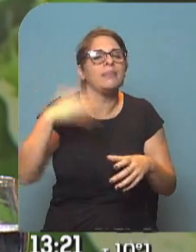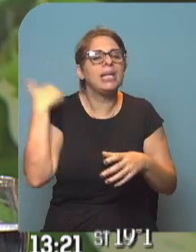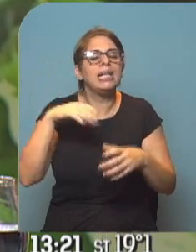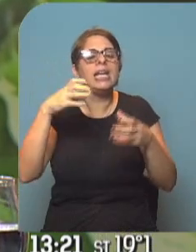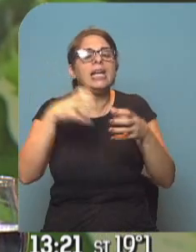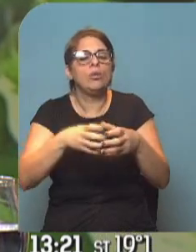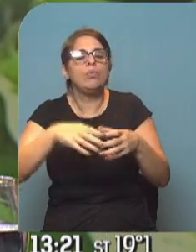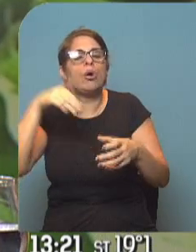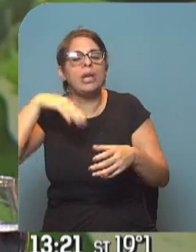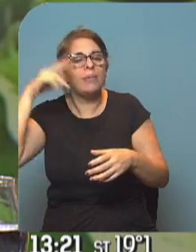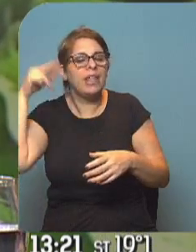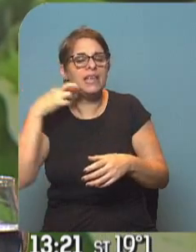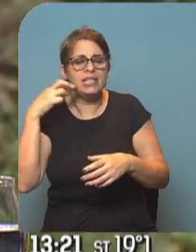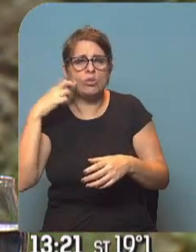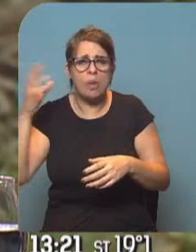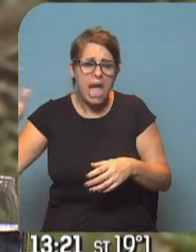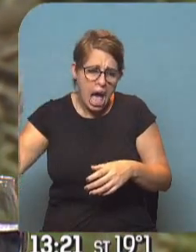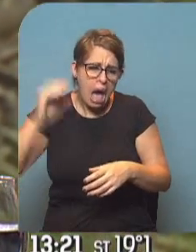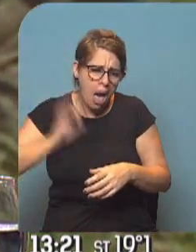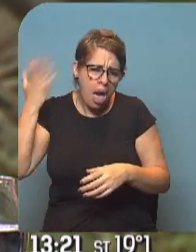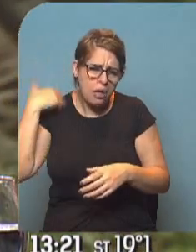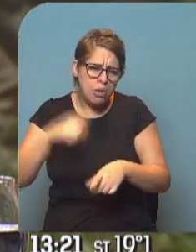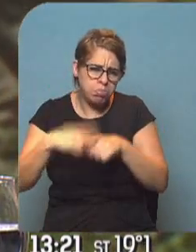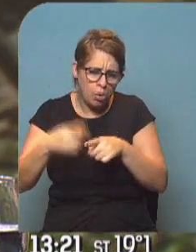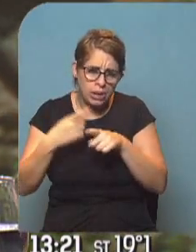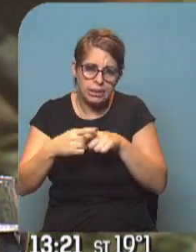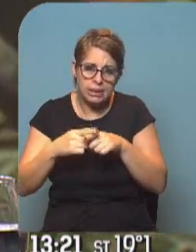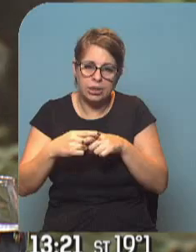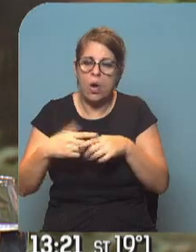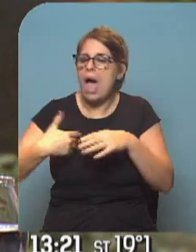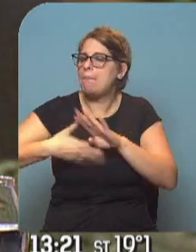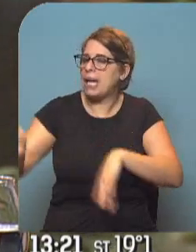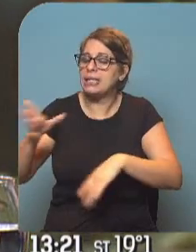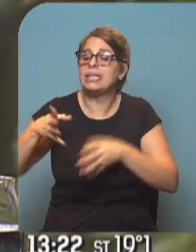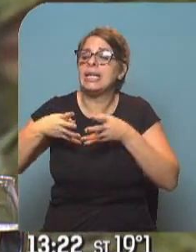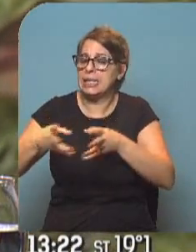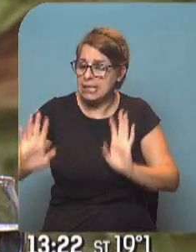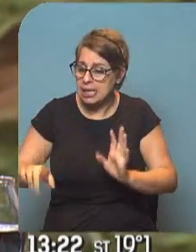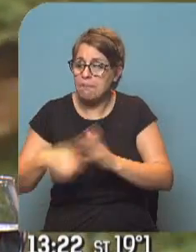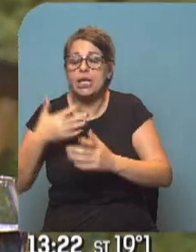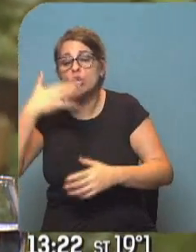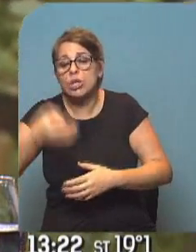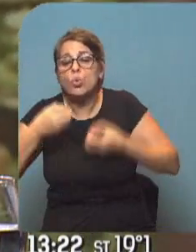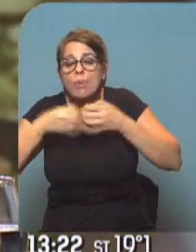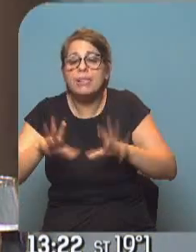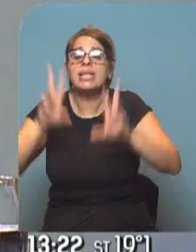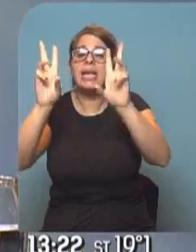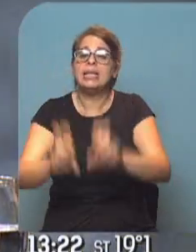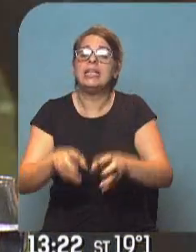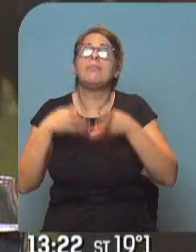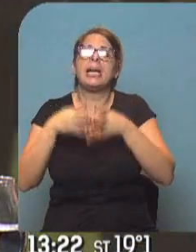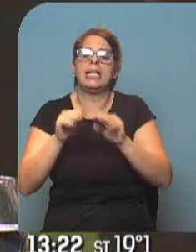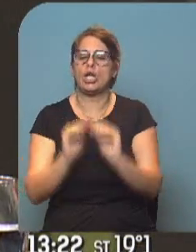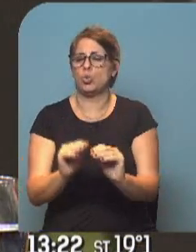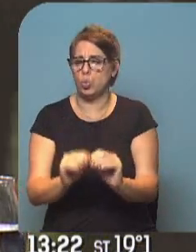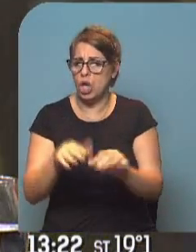mucho tiempo que está en la vida política y salido de todo lo que tiene que ver con la cuestión de la guerrilla, pero seguramente empezará también la cuestión de la guerra sucia, no